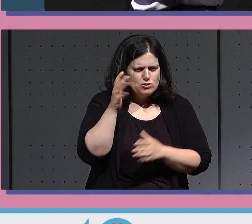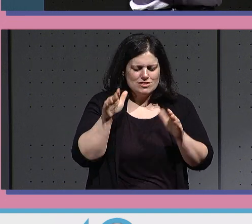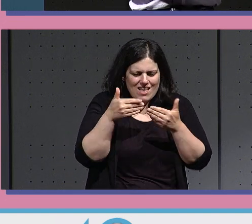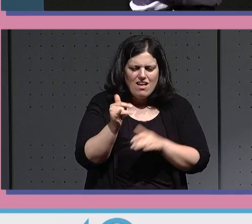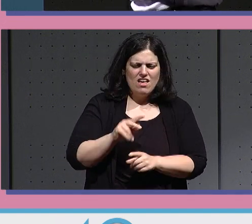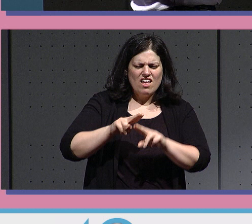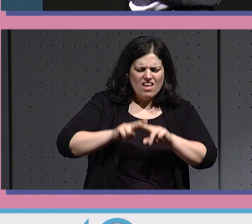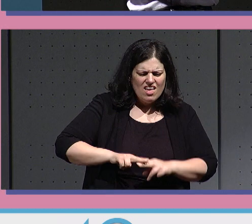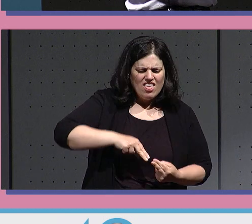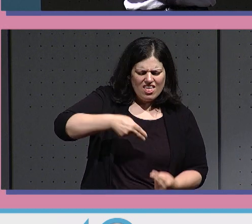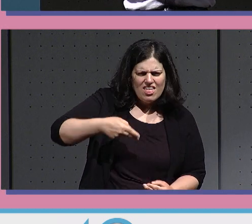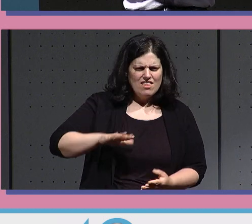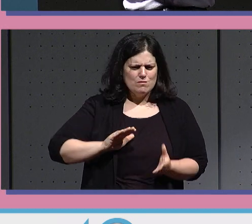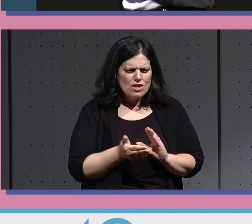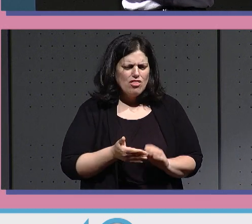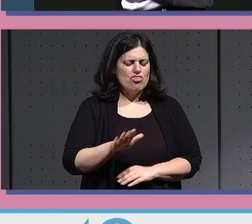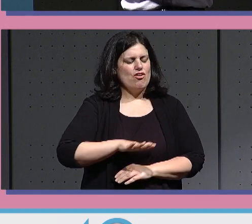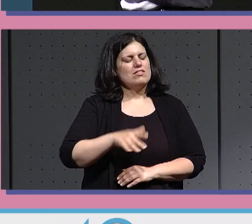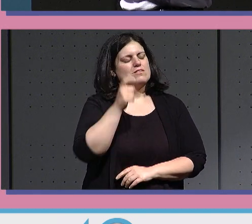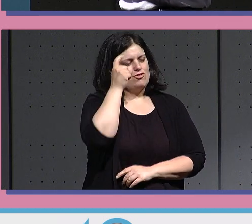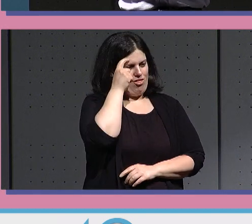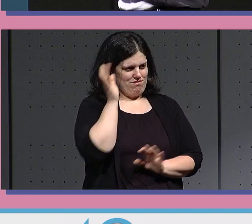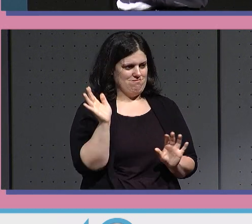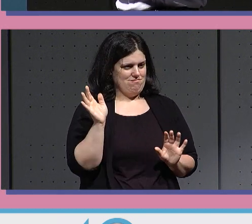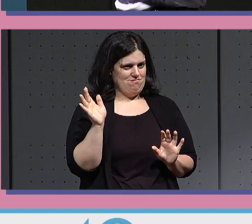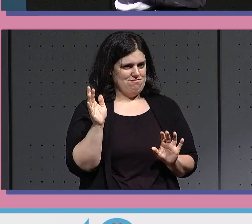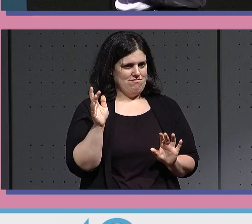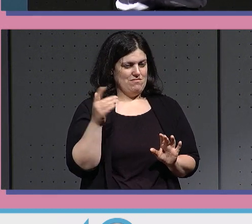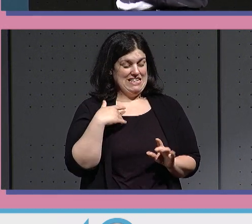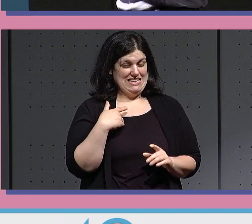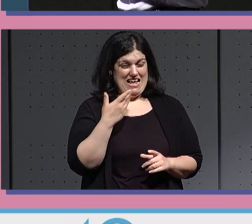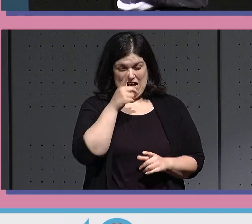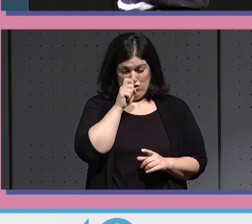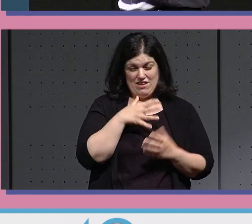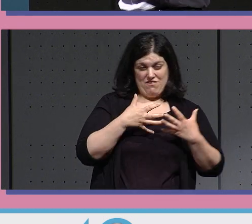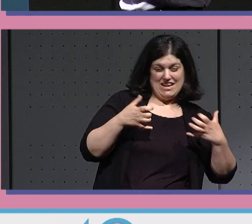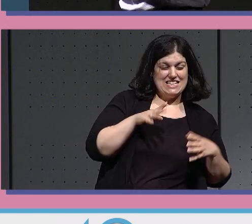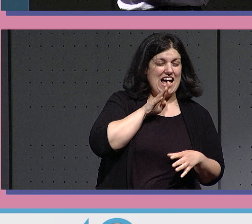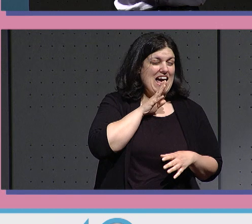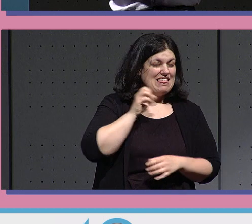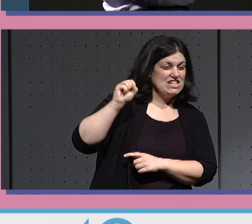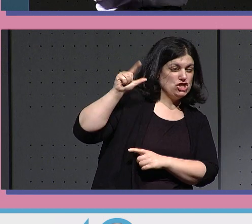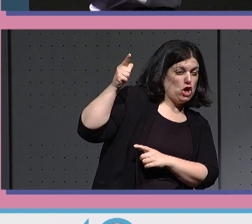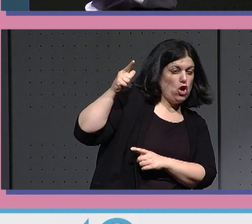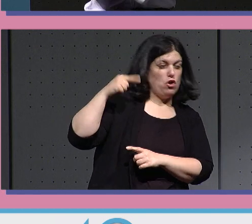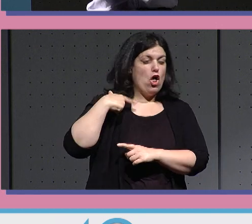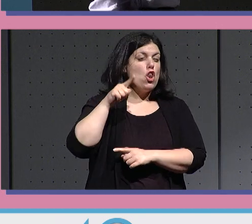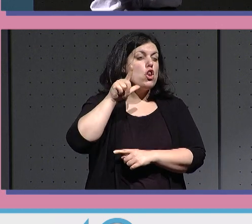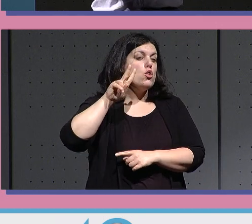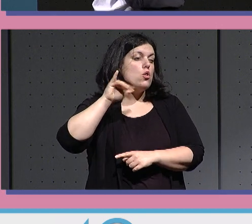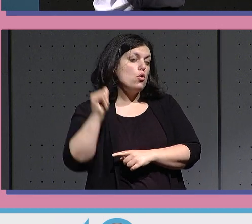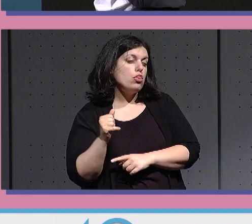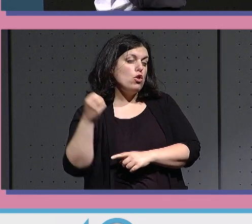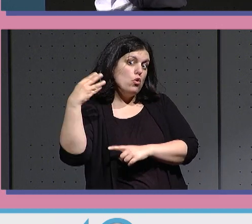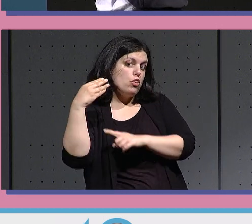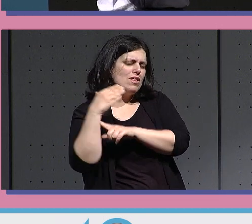es que nosotros entendemos con S sola y más luz. Entendemos la frase. Pero hay una